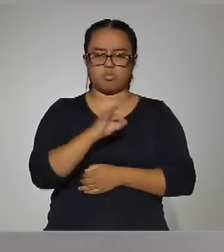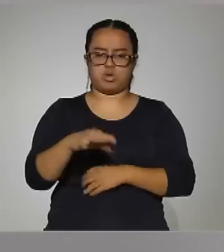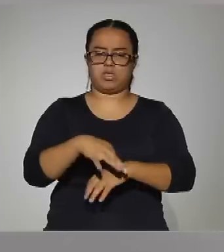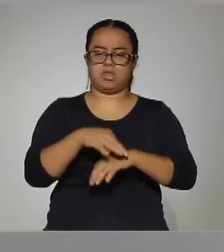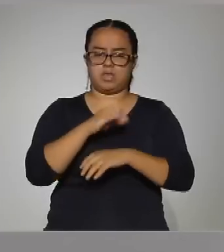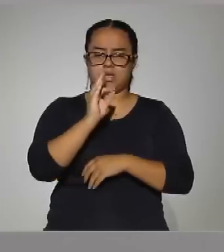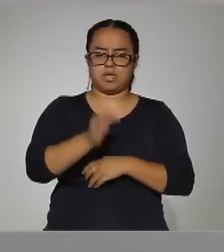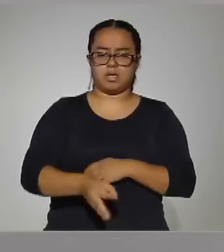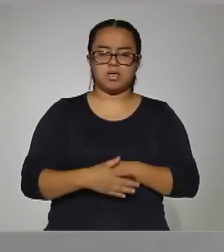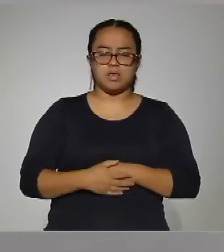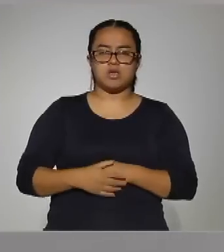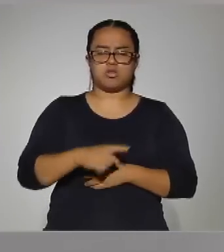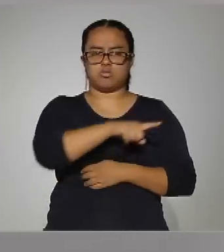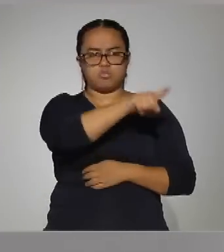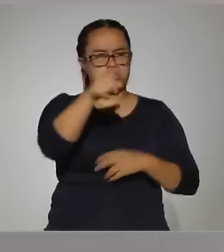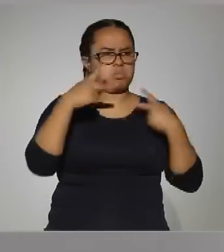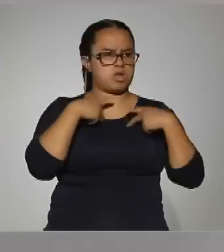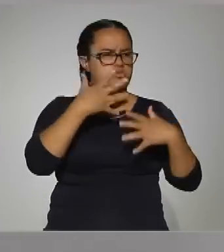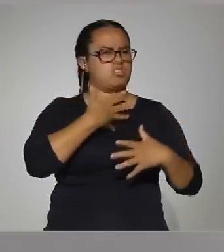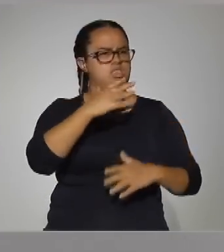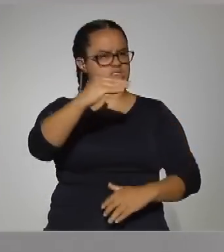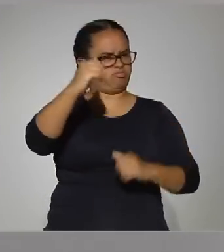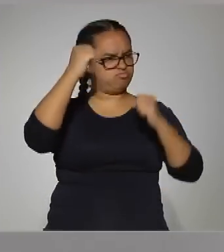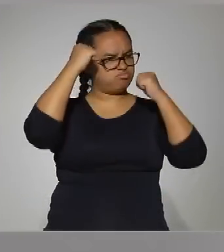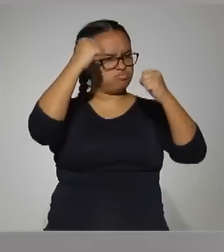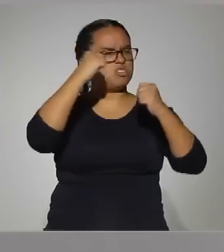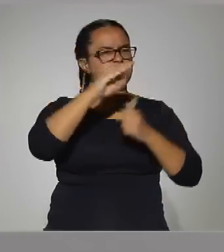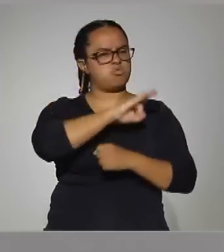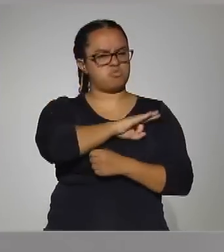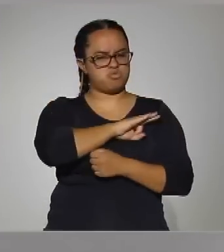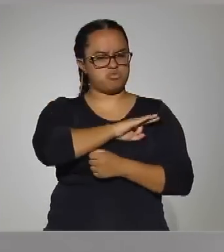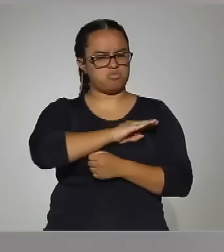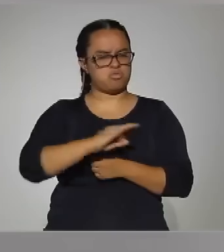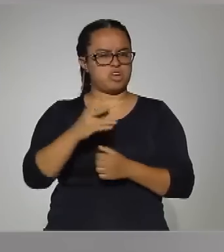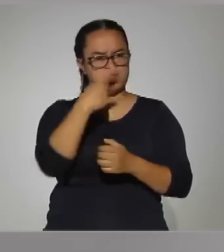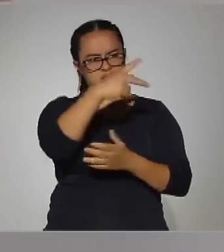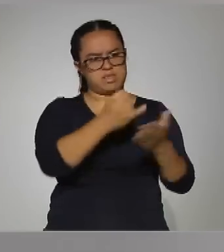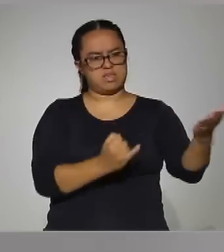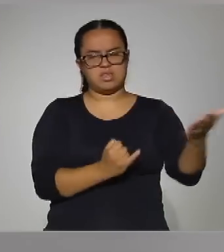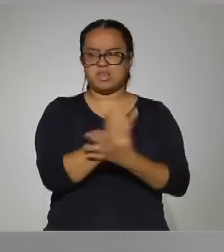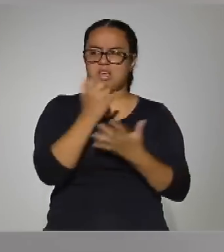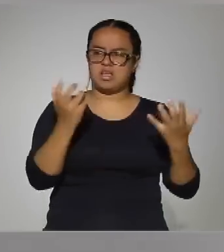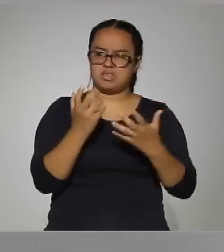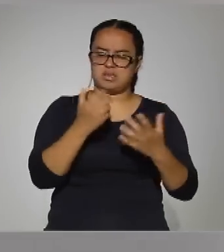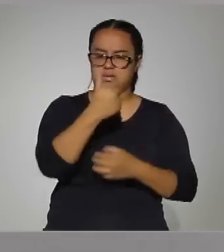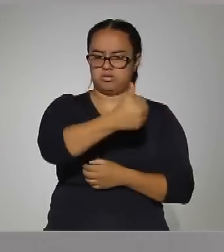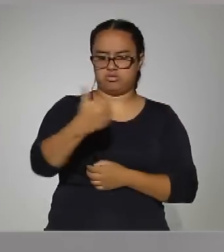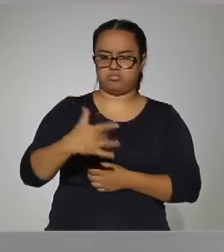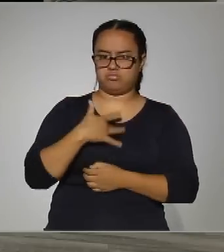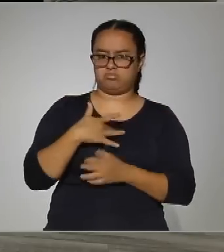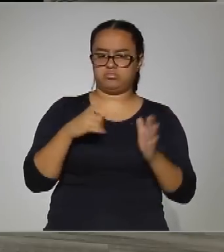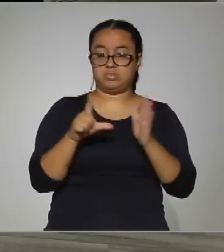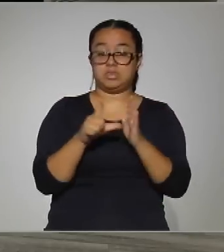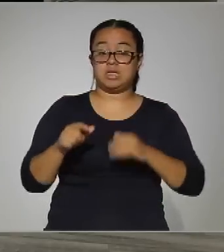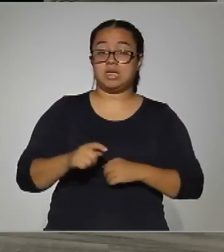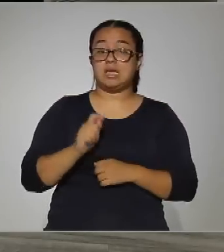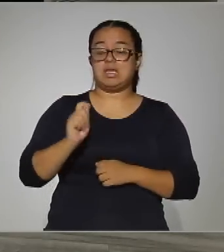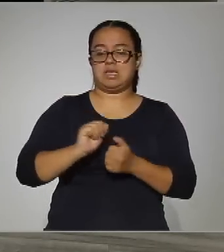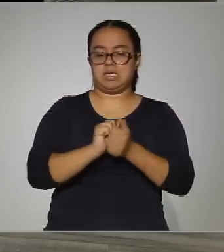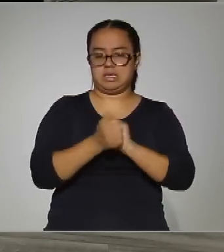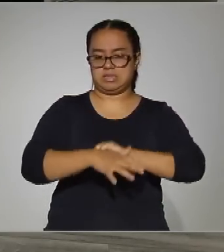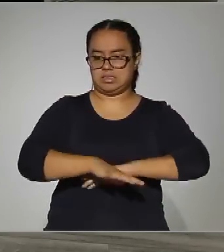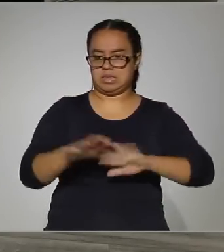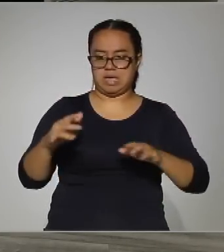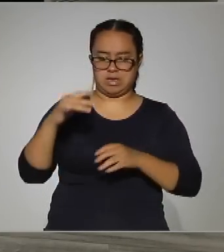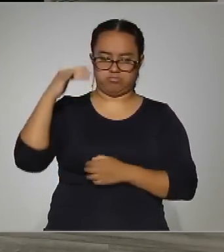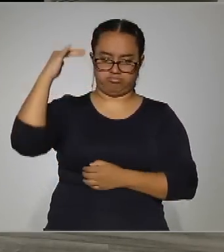lugar. Grandes, fuertes y poderosos, capaces de hacerse cargo de sus decisiones y de vivir sus consecuencias. Claro, convertirnos en adultos, ¿no? Así Yo es lo es. que